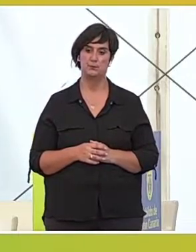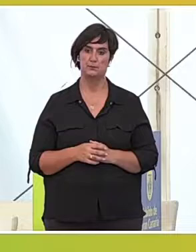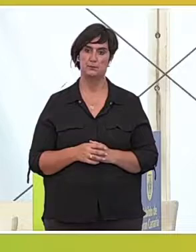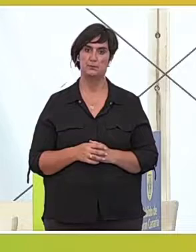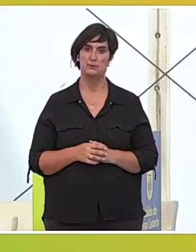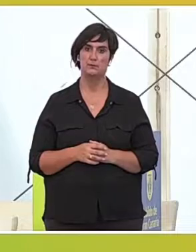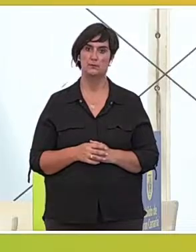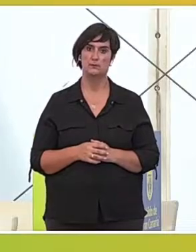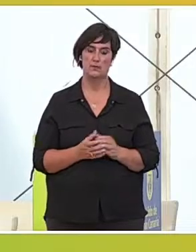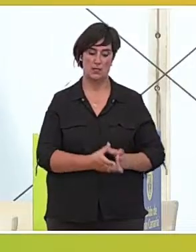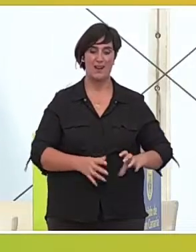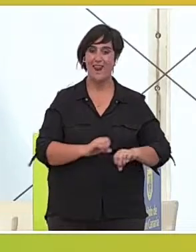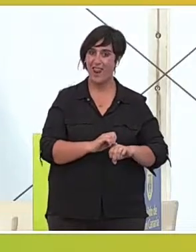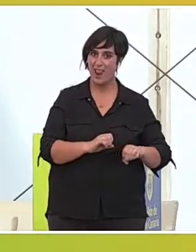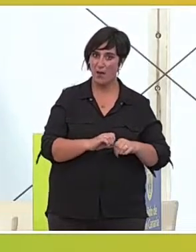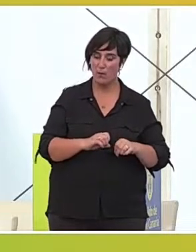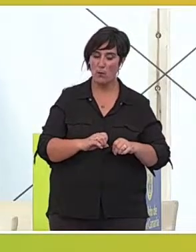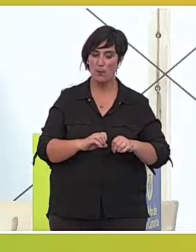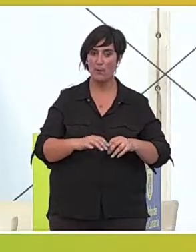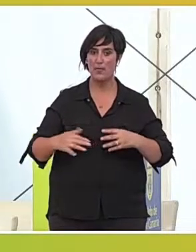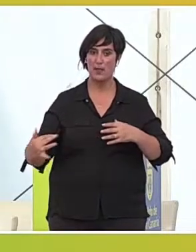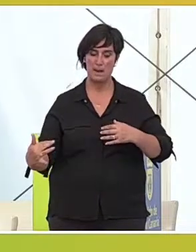La bomba del permeado,